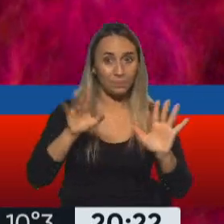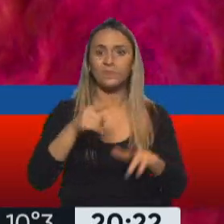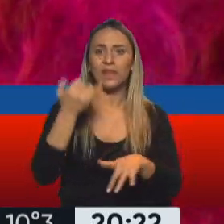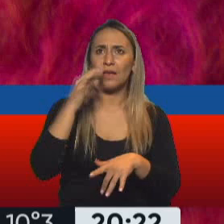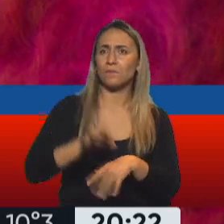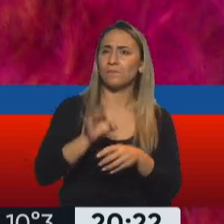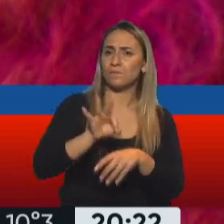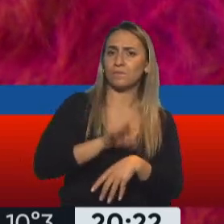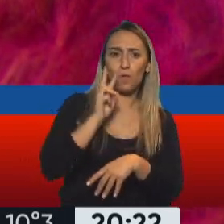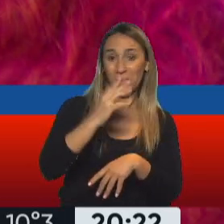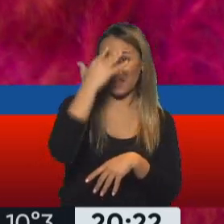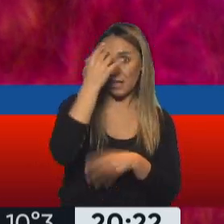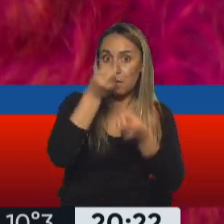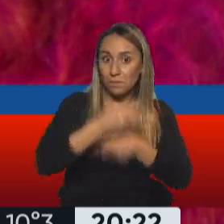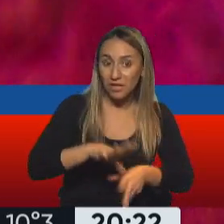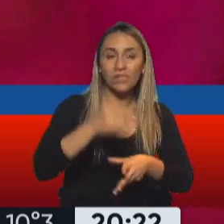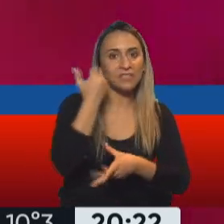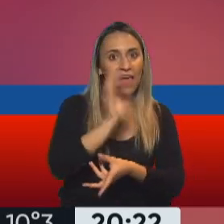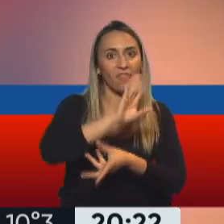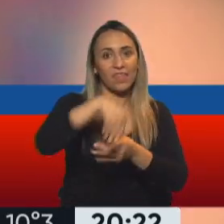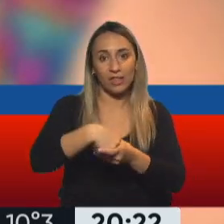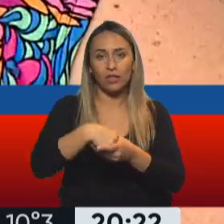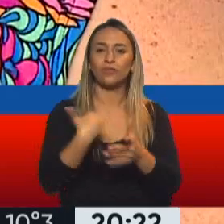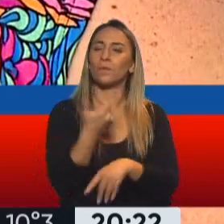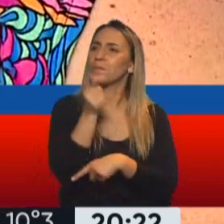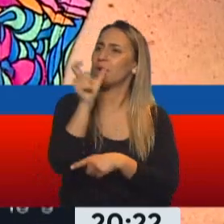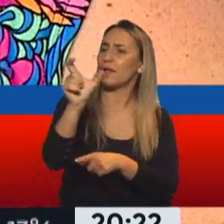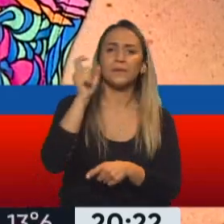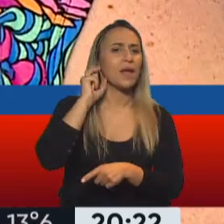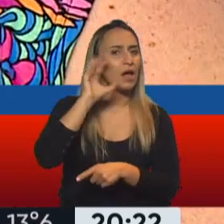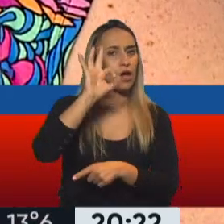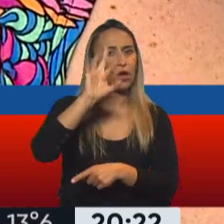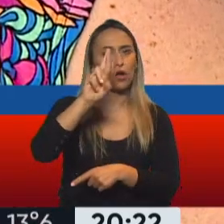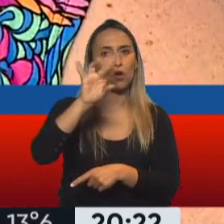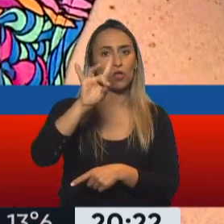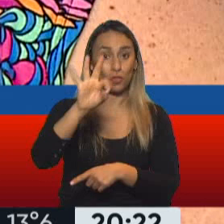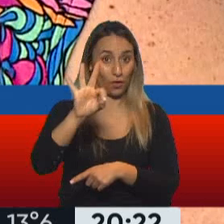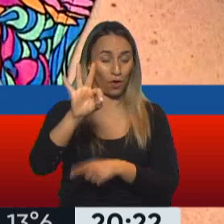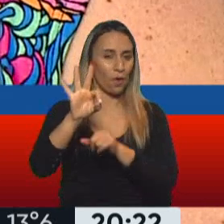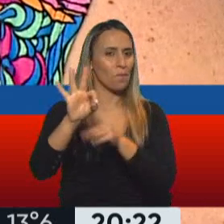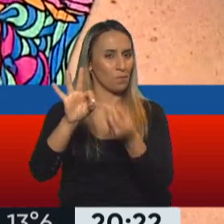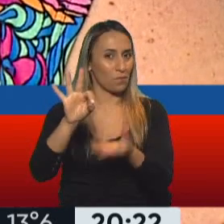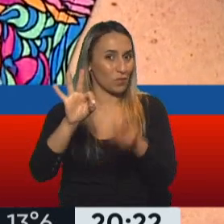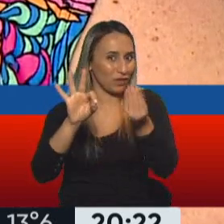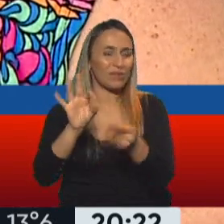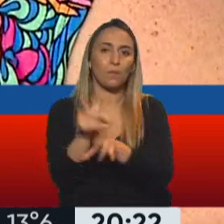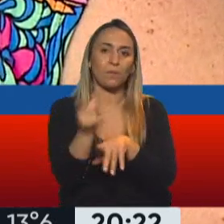del Encuentro Nacional de Mujeres. Elegimos la palabra gordo, que muchas veces tiene un sentido